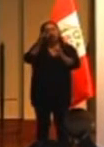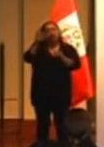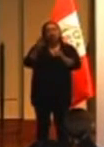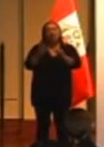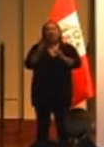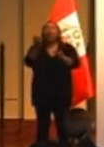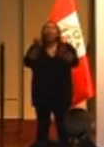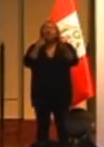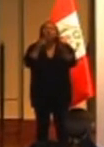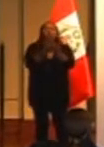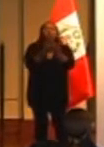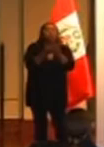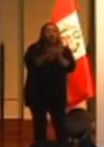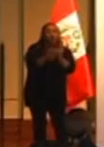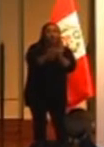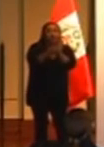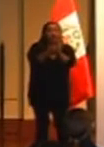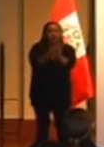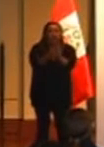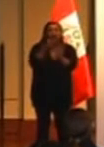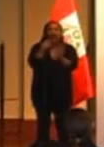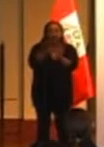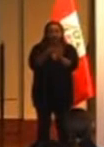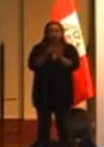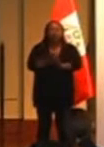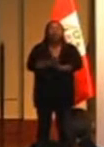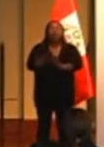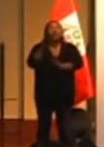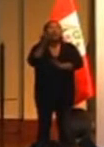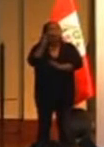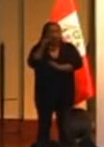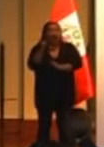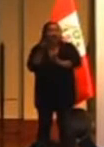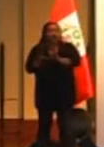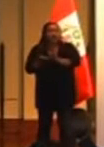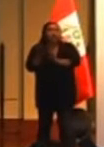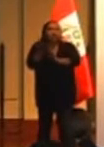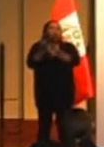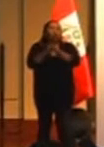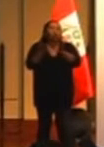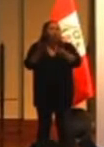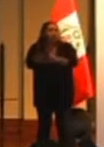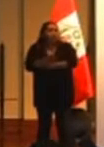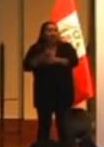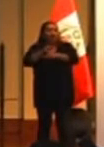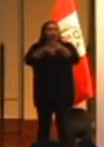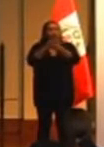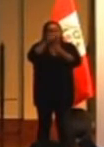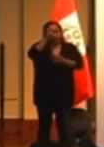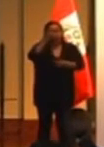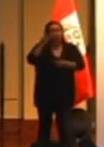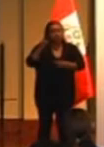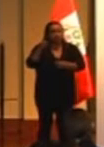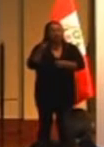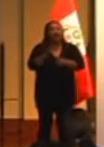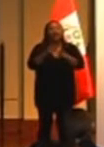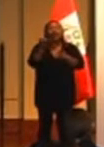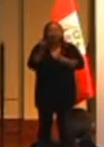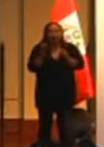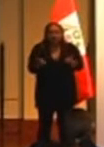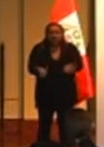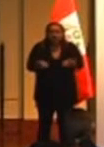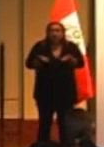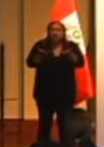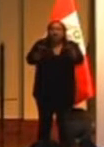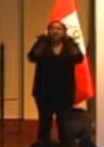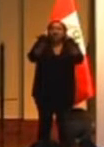es la muestra? La muestra nos dice que hay crecimiento de inseguridad a nivel nacional, que hay